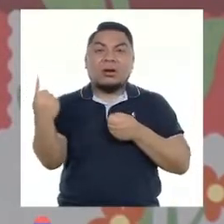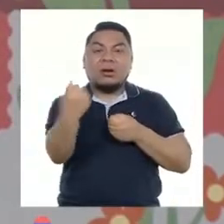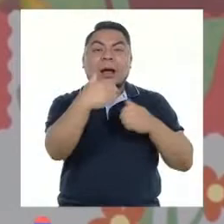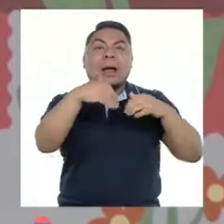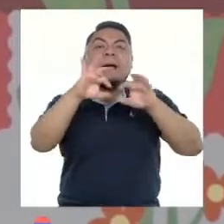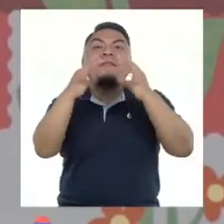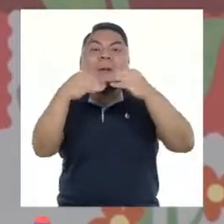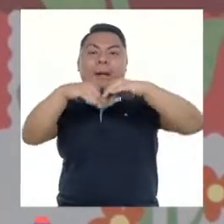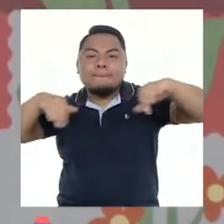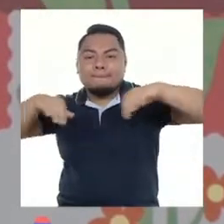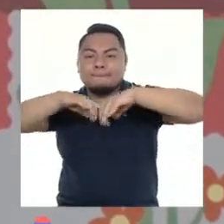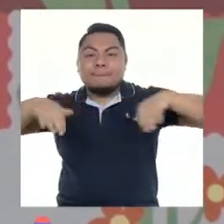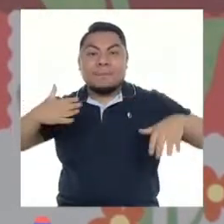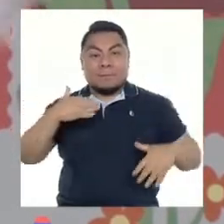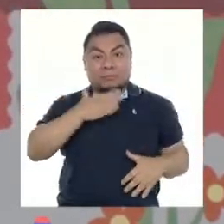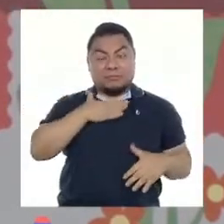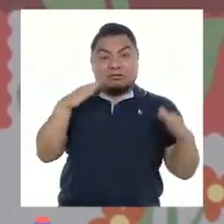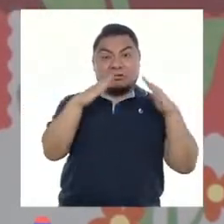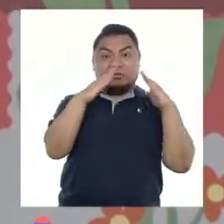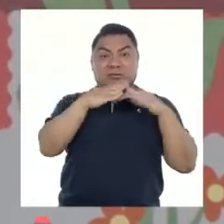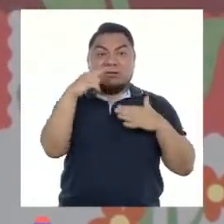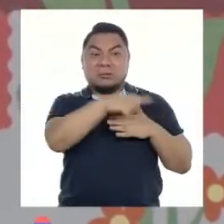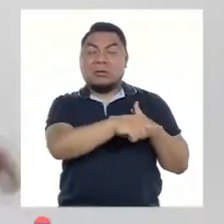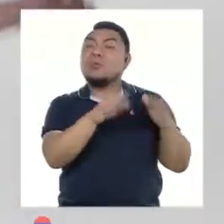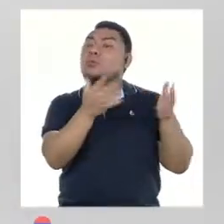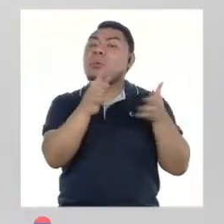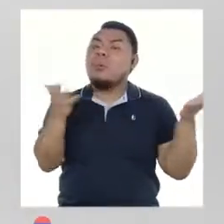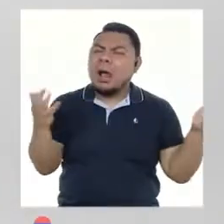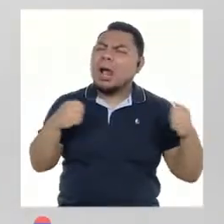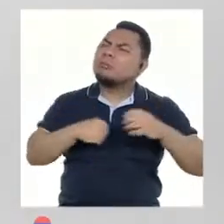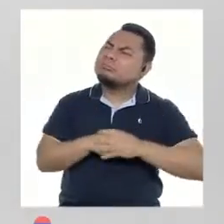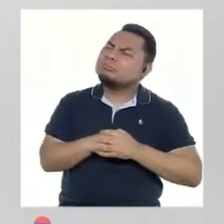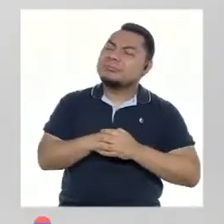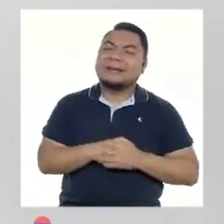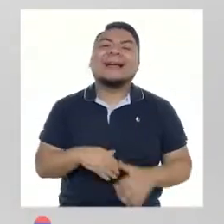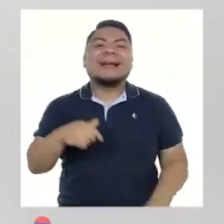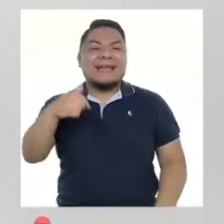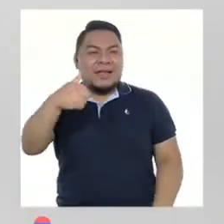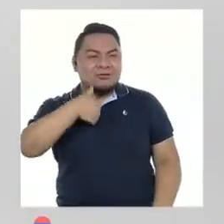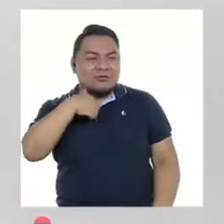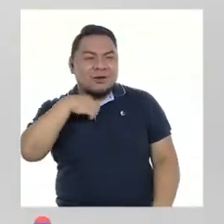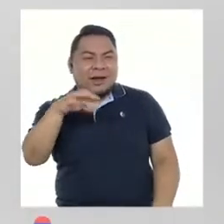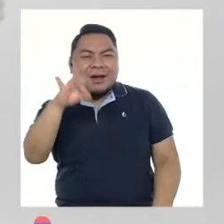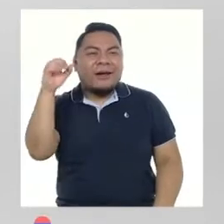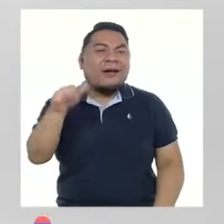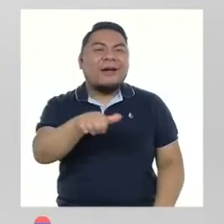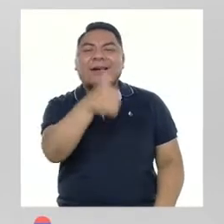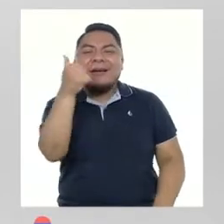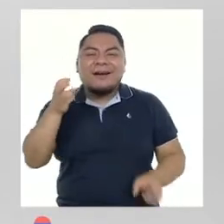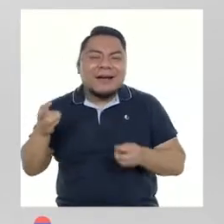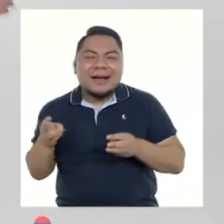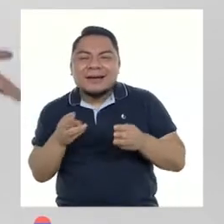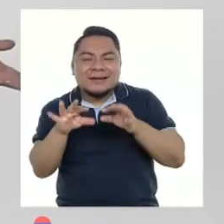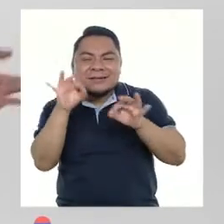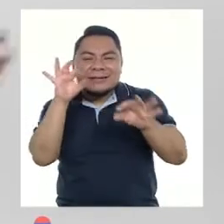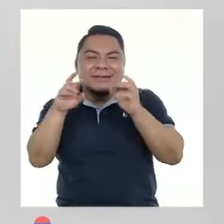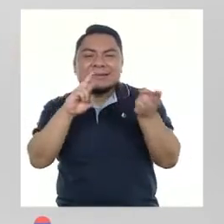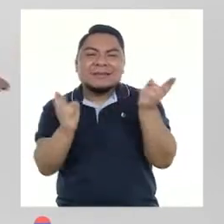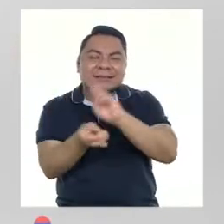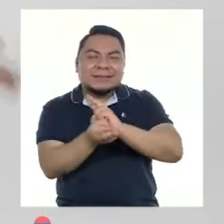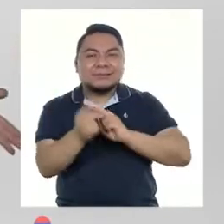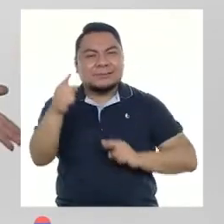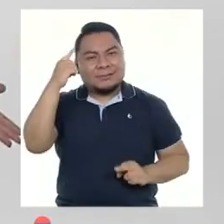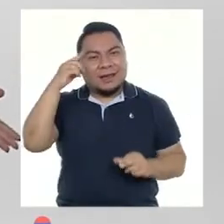separa. Pero por mi casa no hay ninguno. Encontré otra alternativa para reciclar. Es